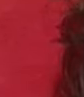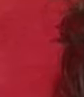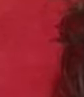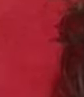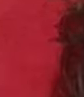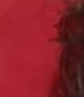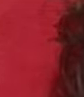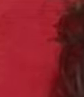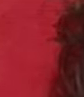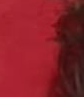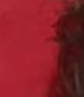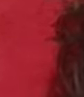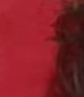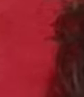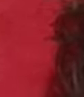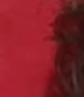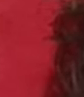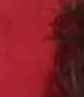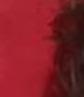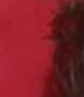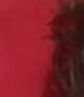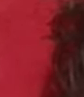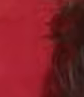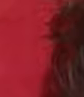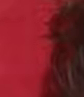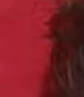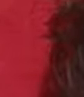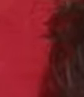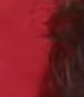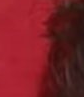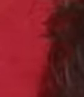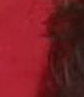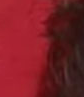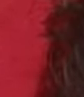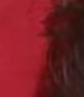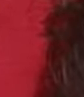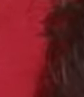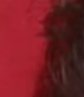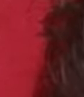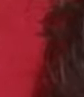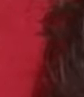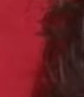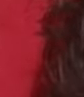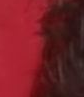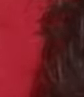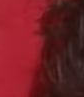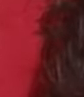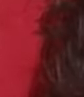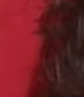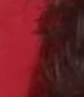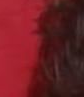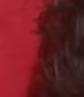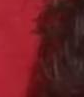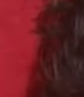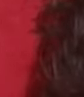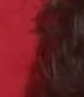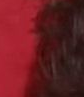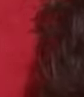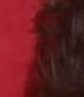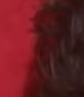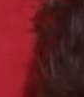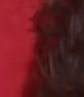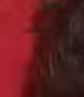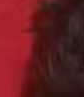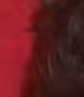con el cual tengas que estar a la altura del personaje que te construyes. Tienes que estar a la altura del personaje que te construyes en Instagram, donde todo el mundo siempre tiene